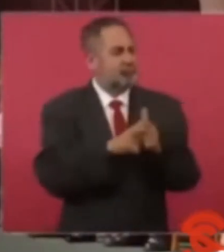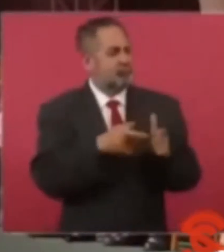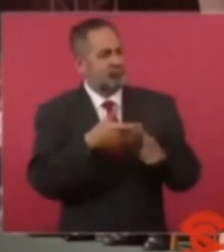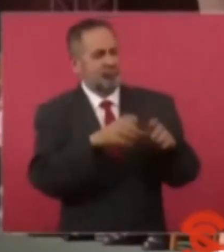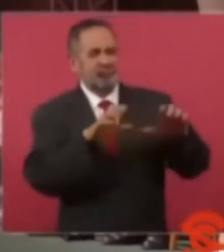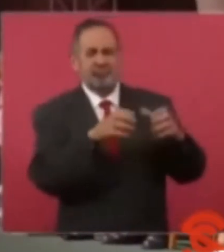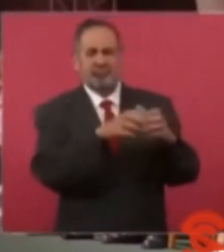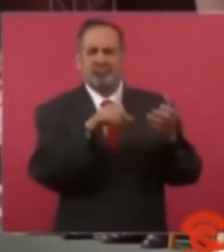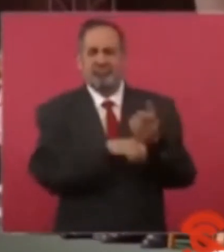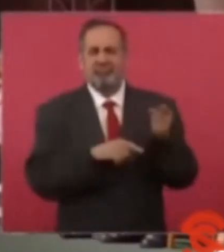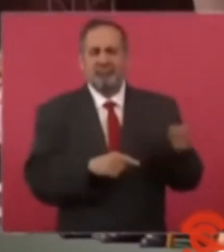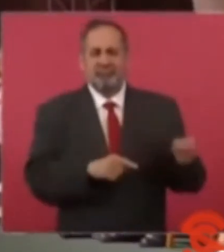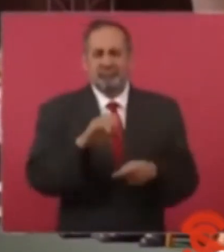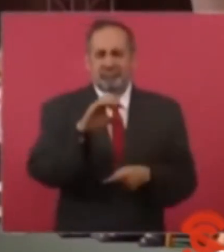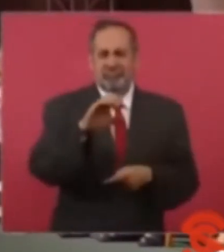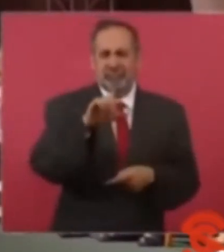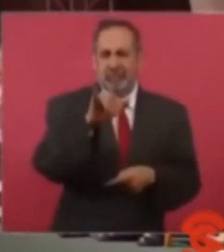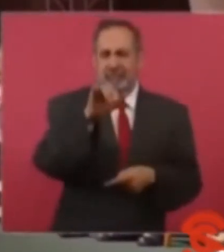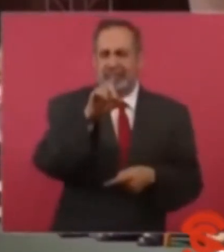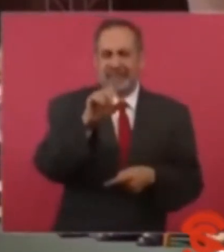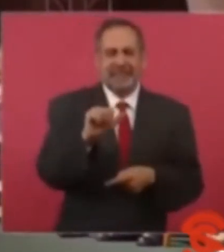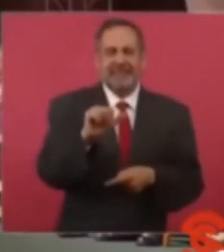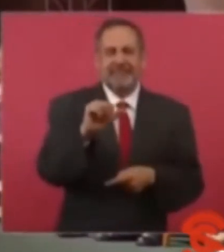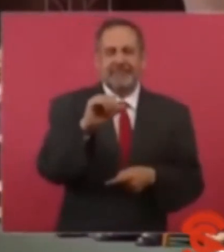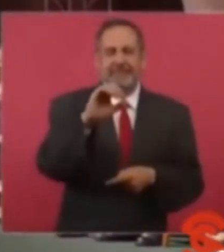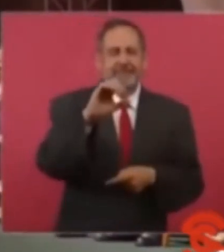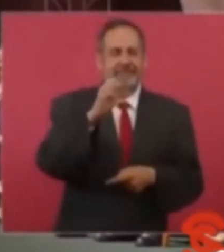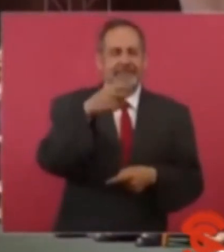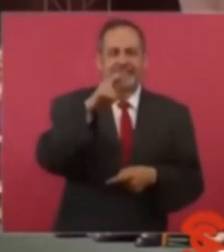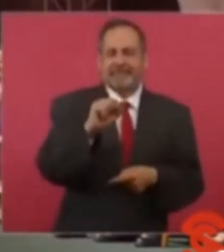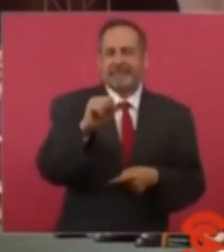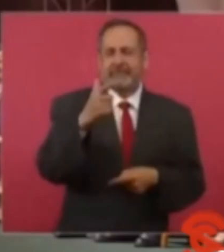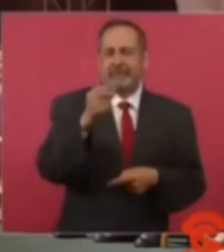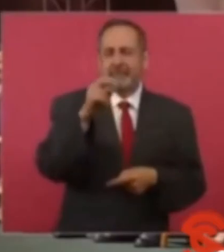peculiar es Claudio X González, hijo.